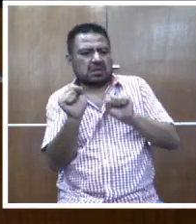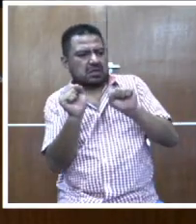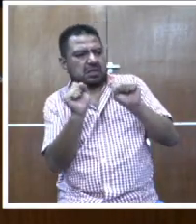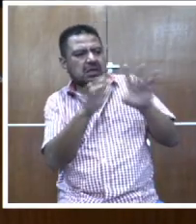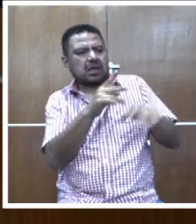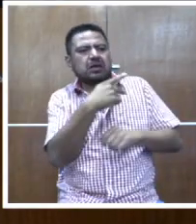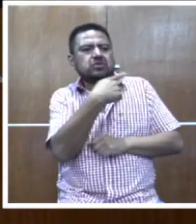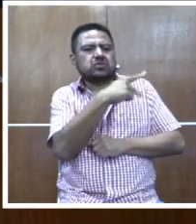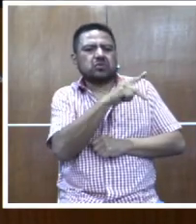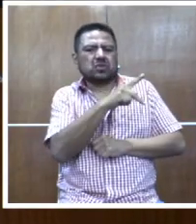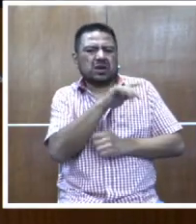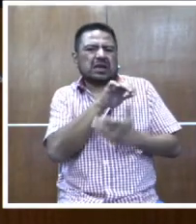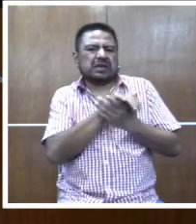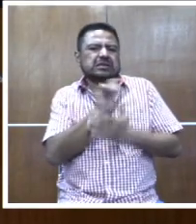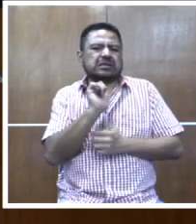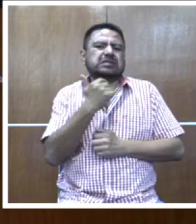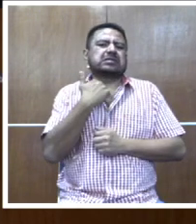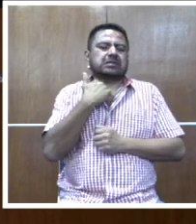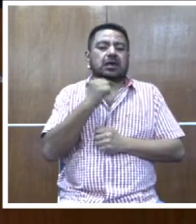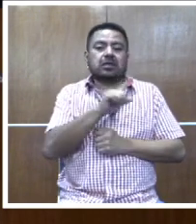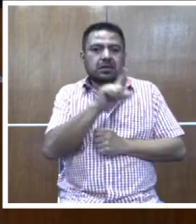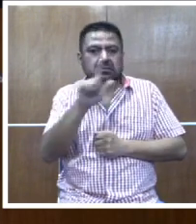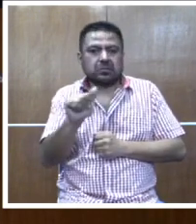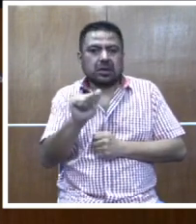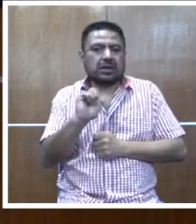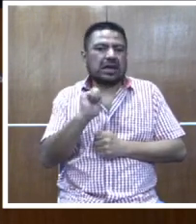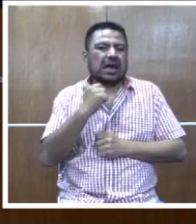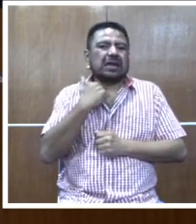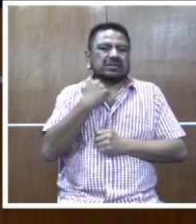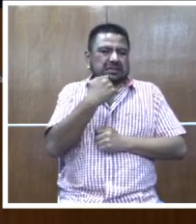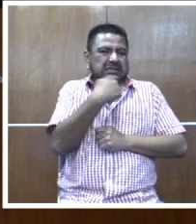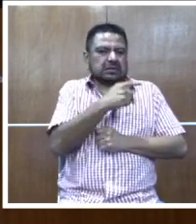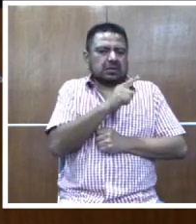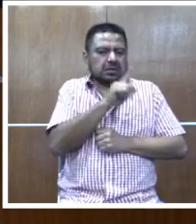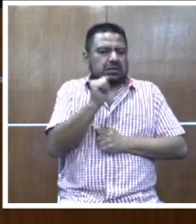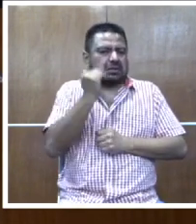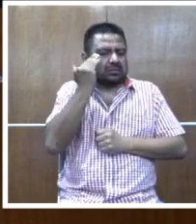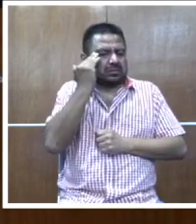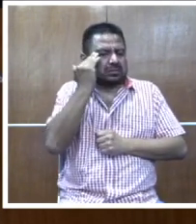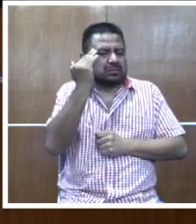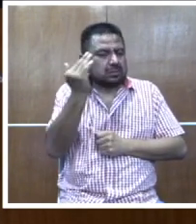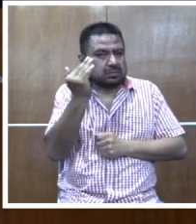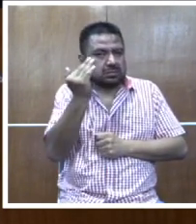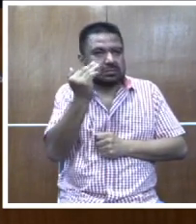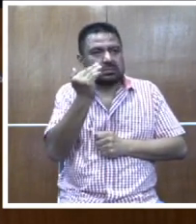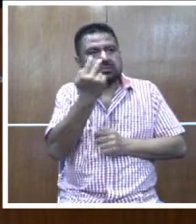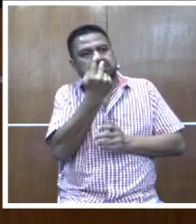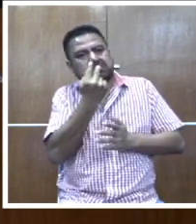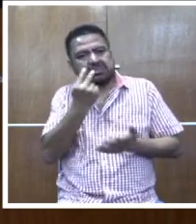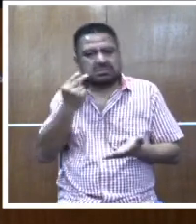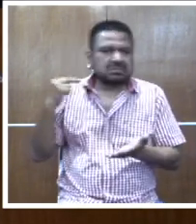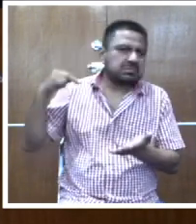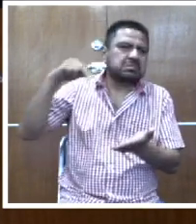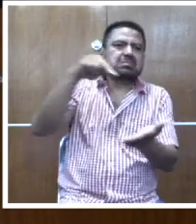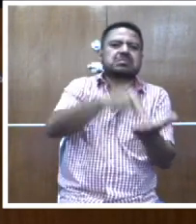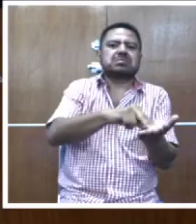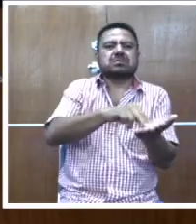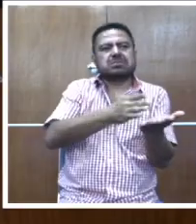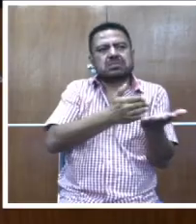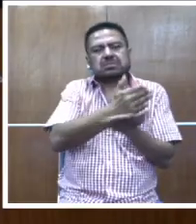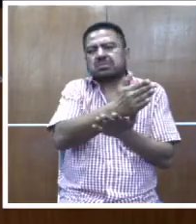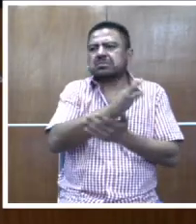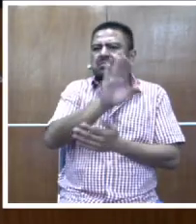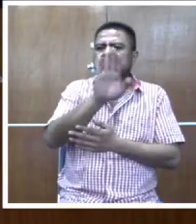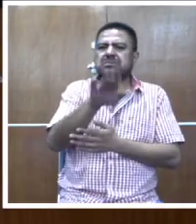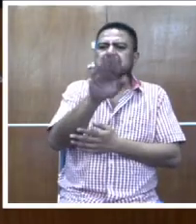su padre. El padre, en unas horas, levantó un acta, la